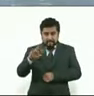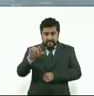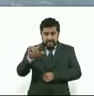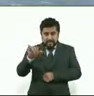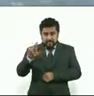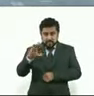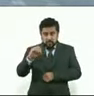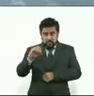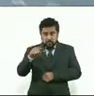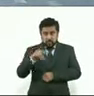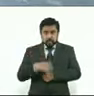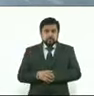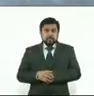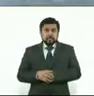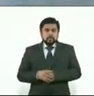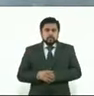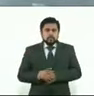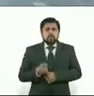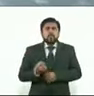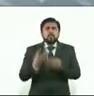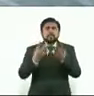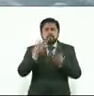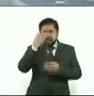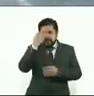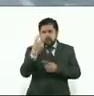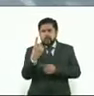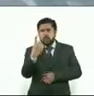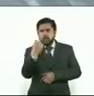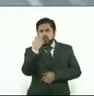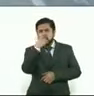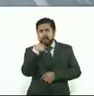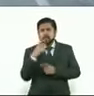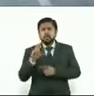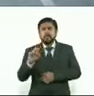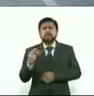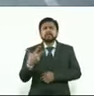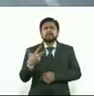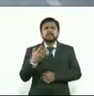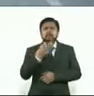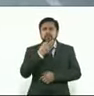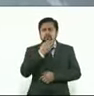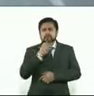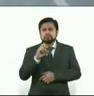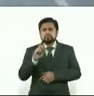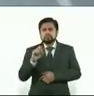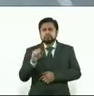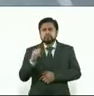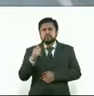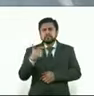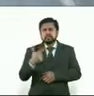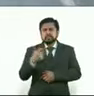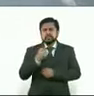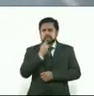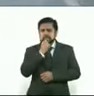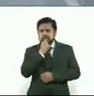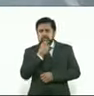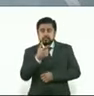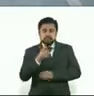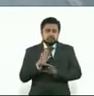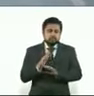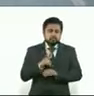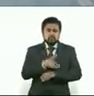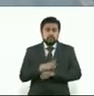silla de ruedas en 1.38 y fracción. Estaban peleando y con ello se va a quedar con la